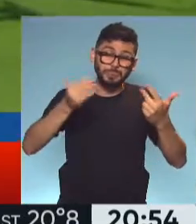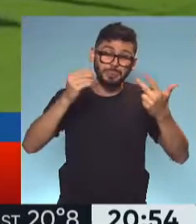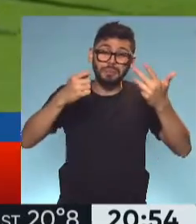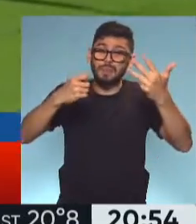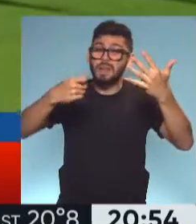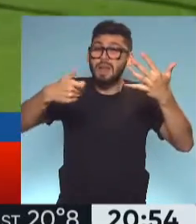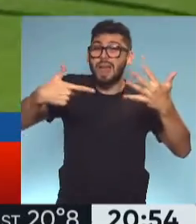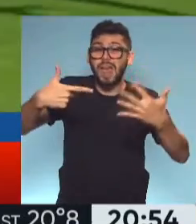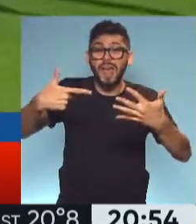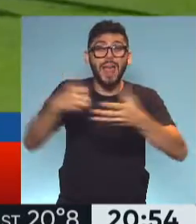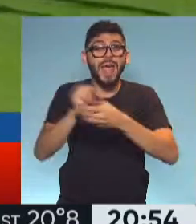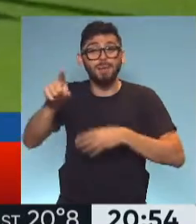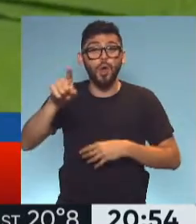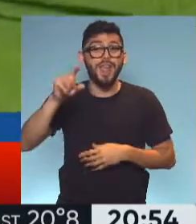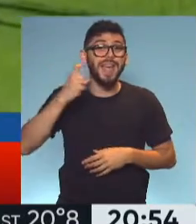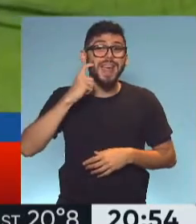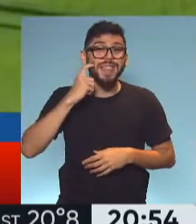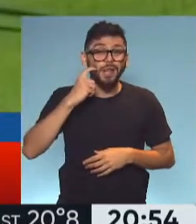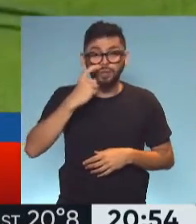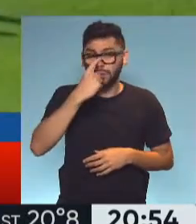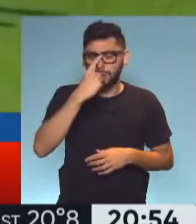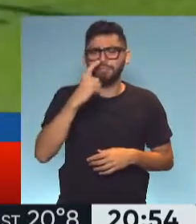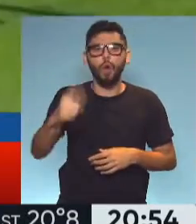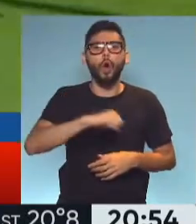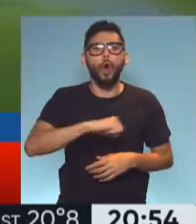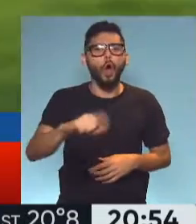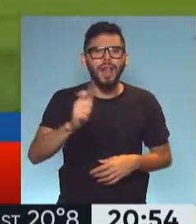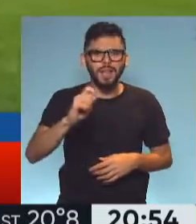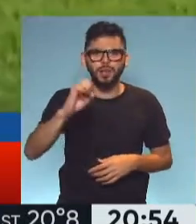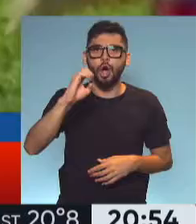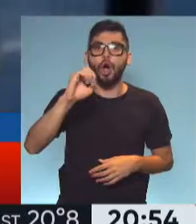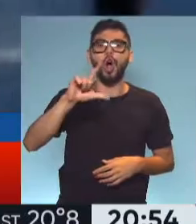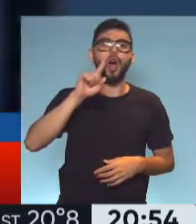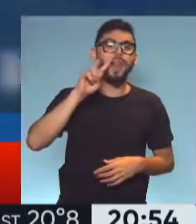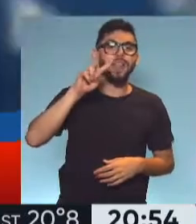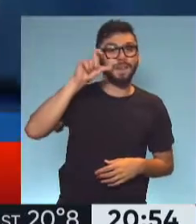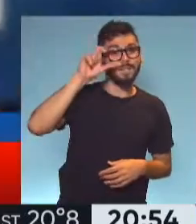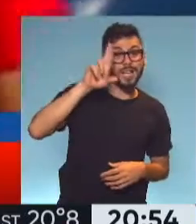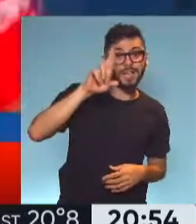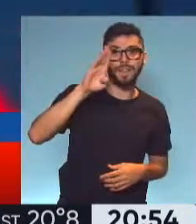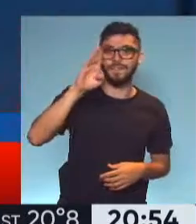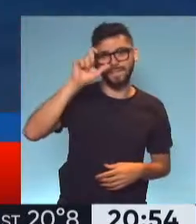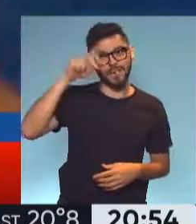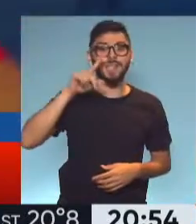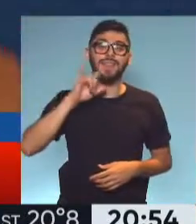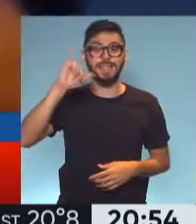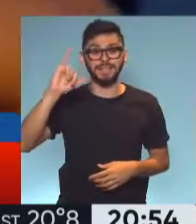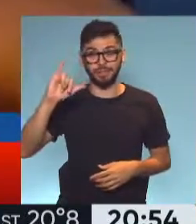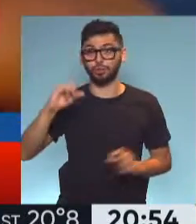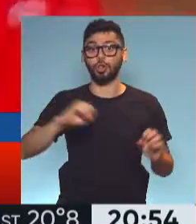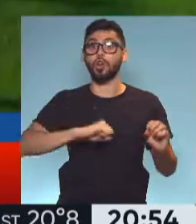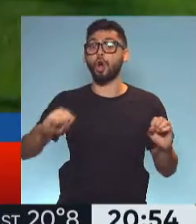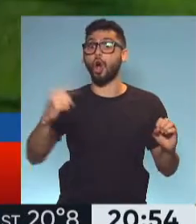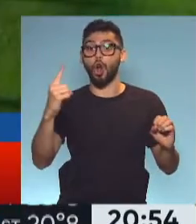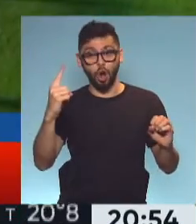de entrerríos y fue con este gol de oliver benítez justamente el autor del primero y luego del